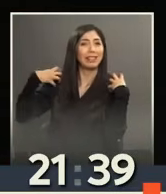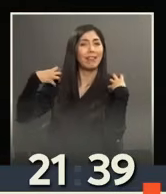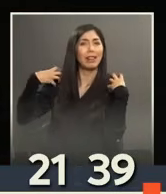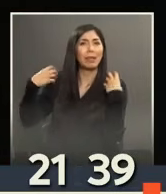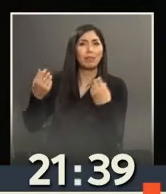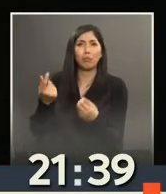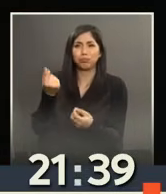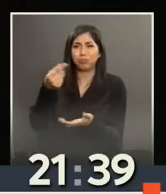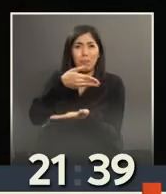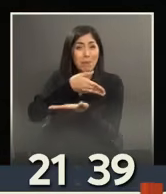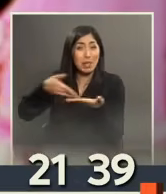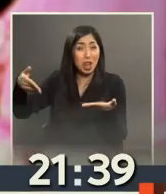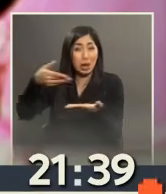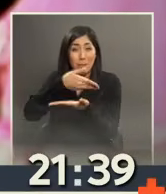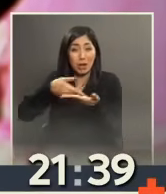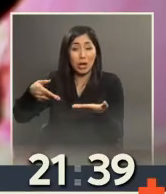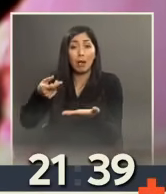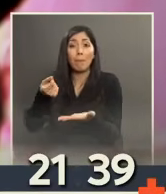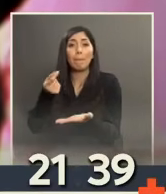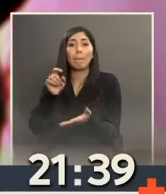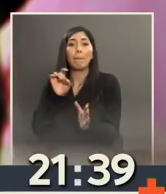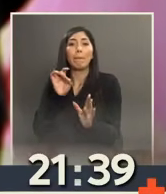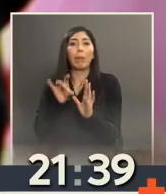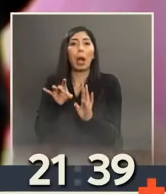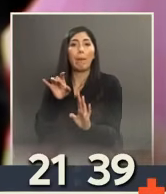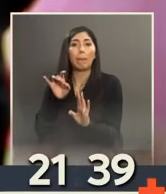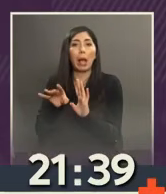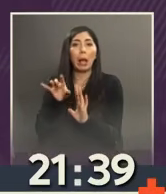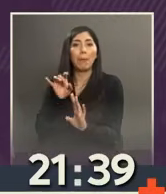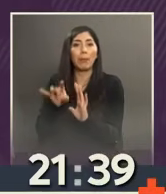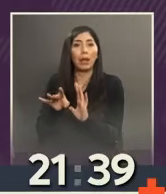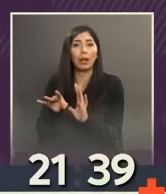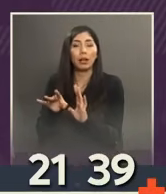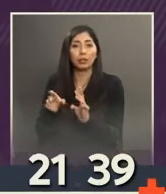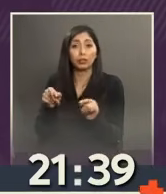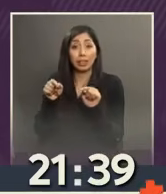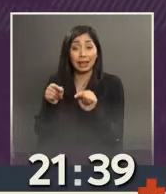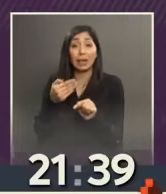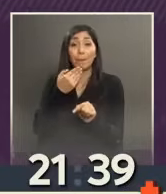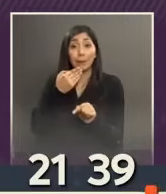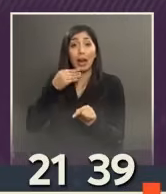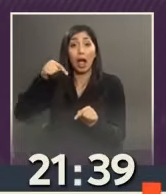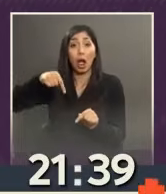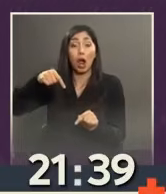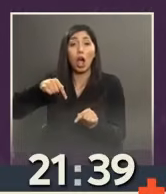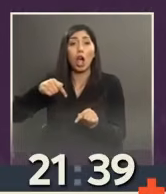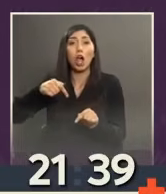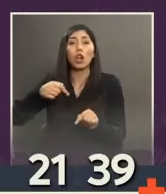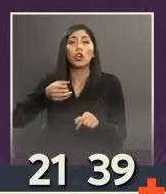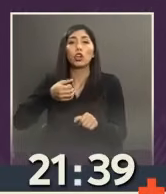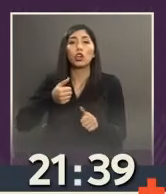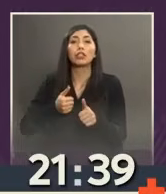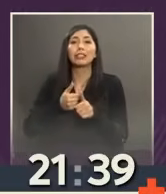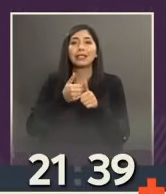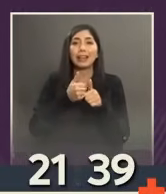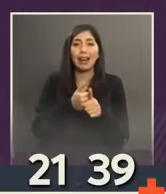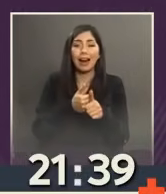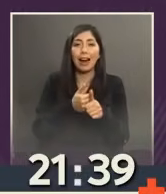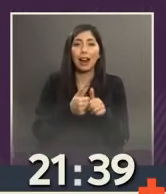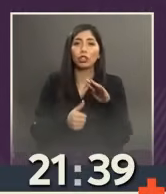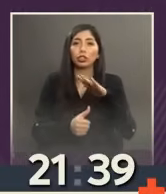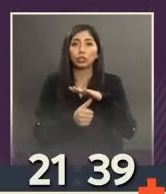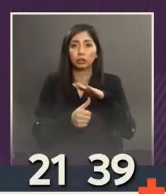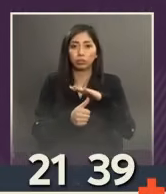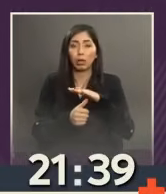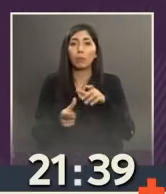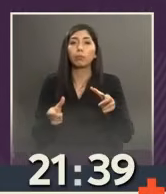millonarios depósitos en efectivo en sus cuentas. Entre ellos, la actual consejera regional metropolitana y militante del Partido